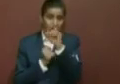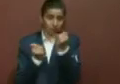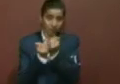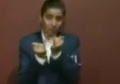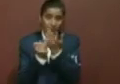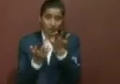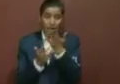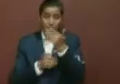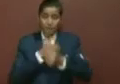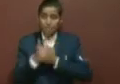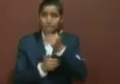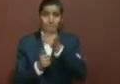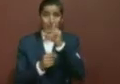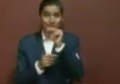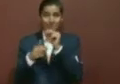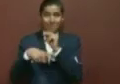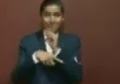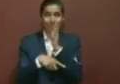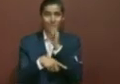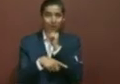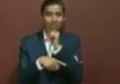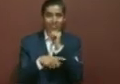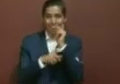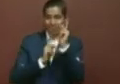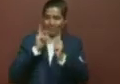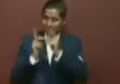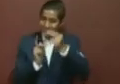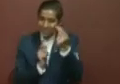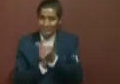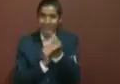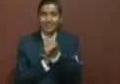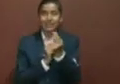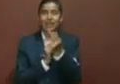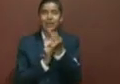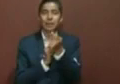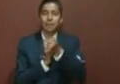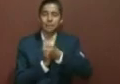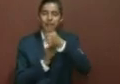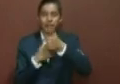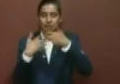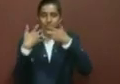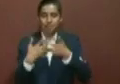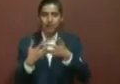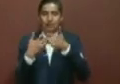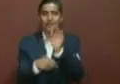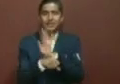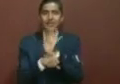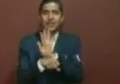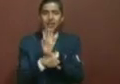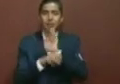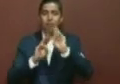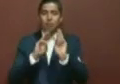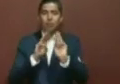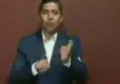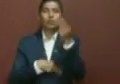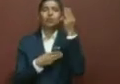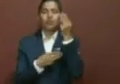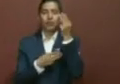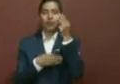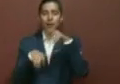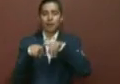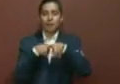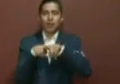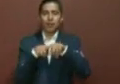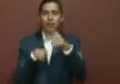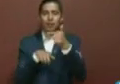que es sobre la primera empresa cinematográfica del mundo, de los hermanos Gaumont. Y